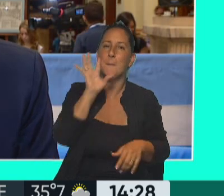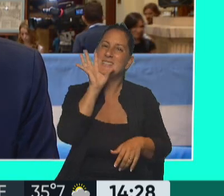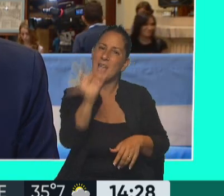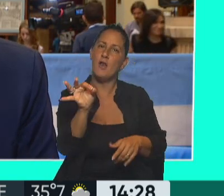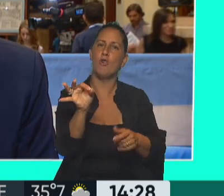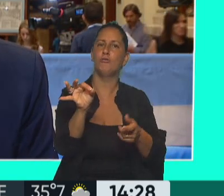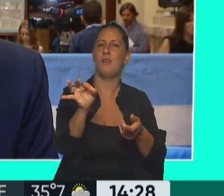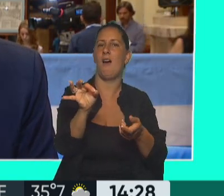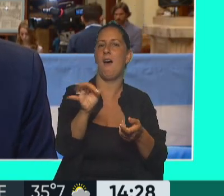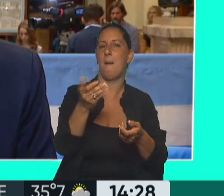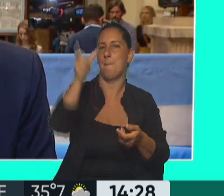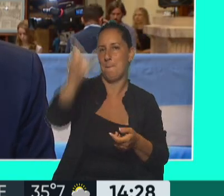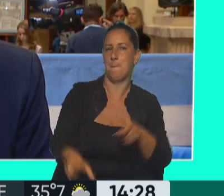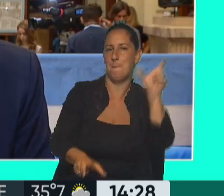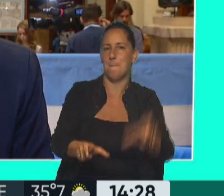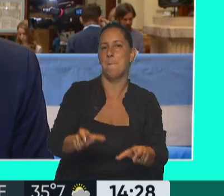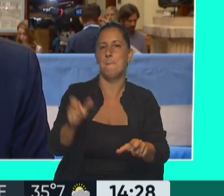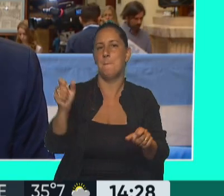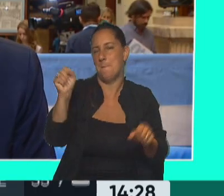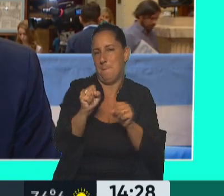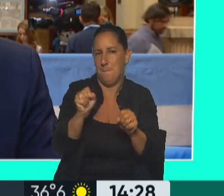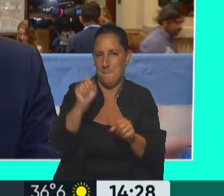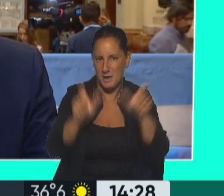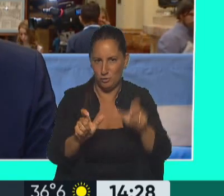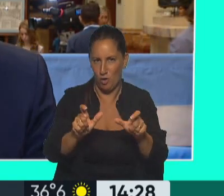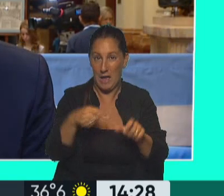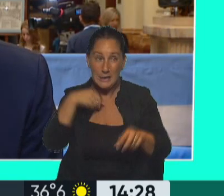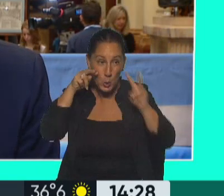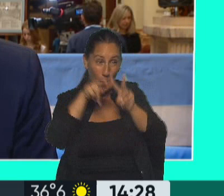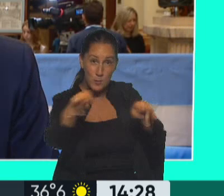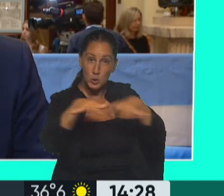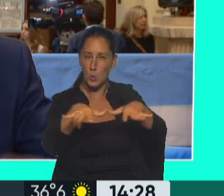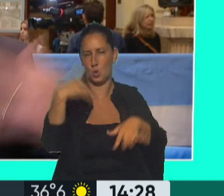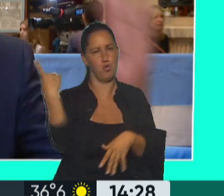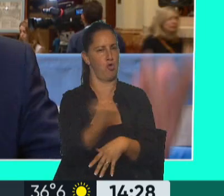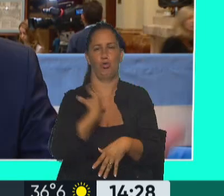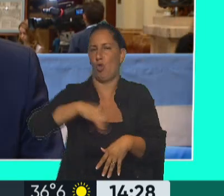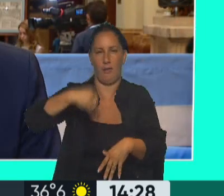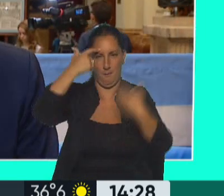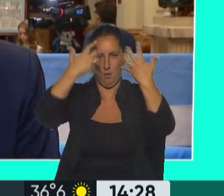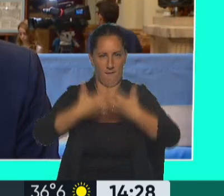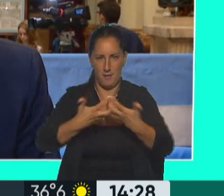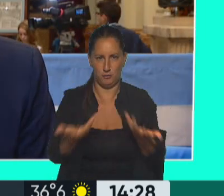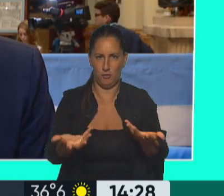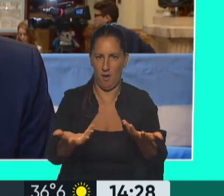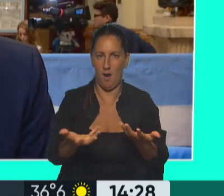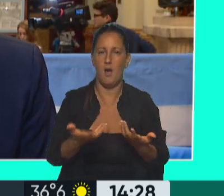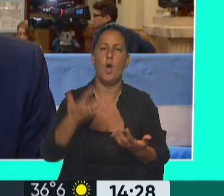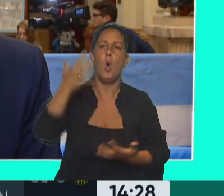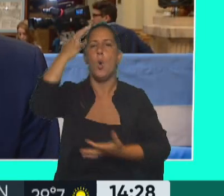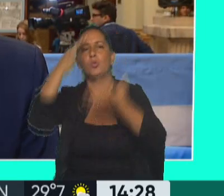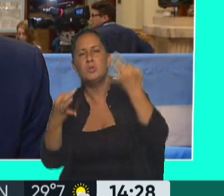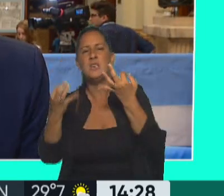como personas, ¿no? Y creo que nos tiene que llamar a la reflexión eso, no solamente saliendo de una cuestión de la justicia